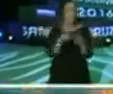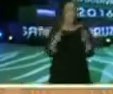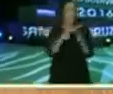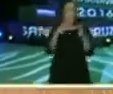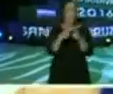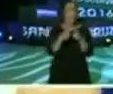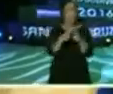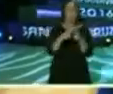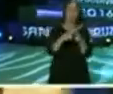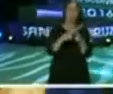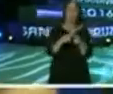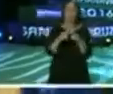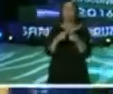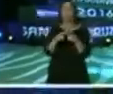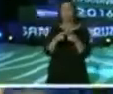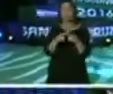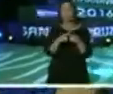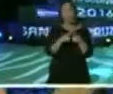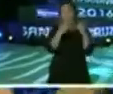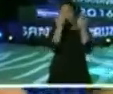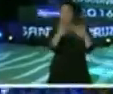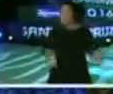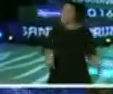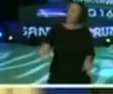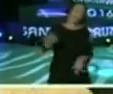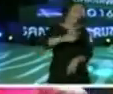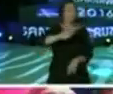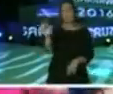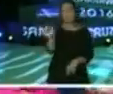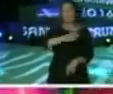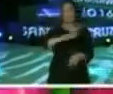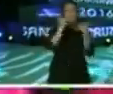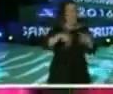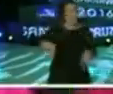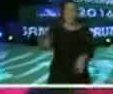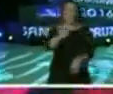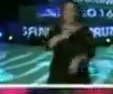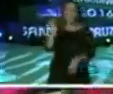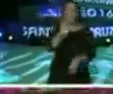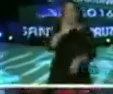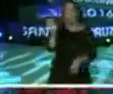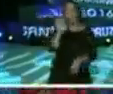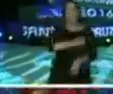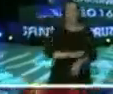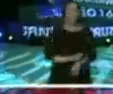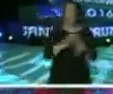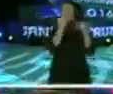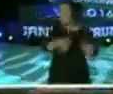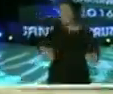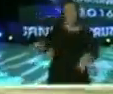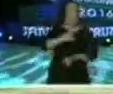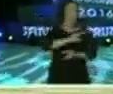Política social, sin un festival, sin un festival, sin